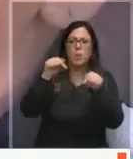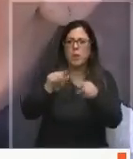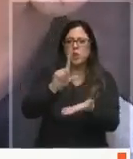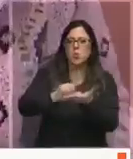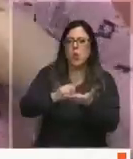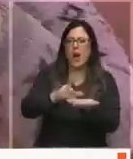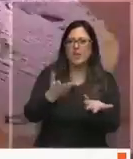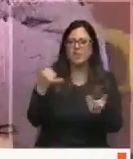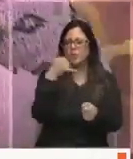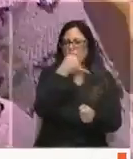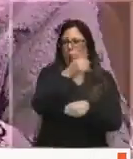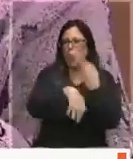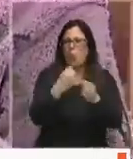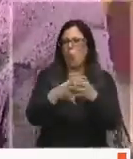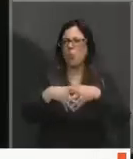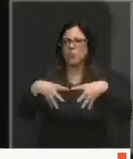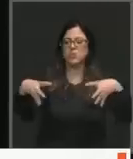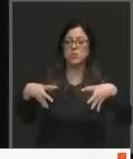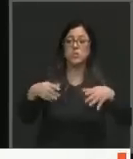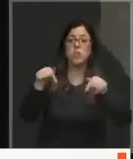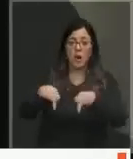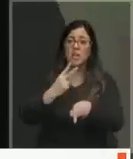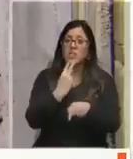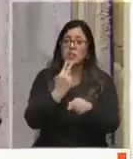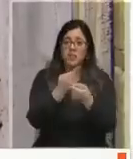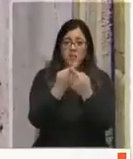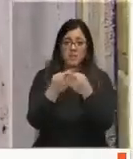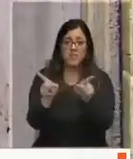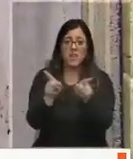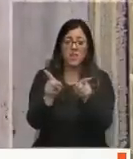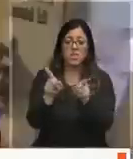puro basural. Y ahora viven acá.